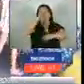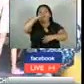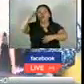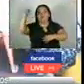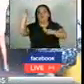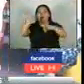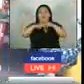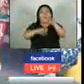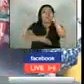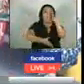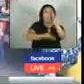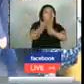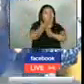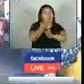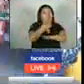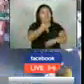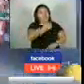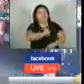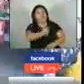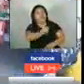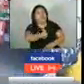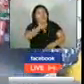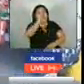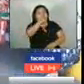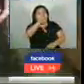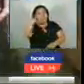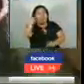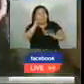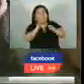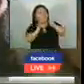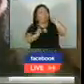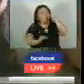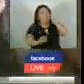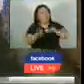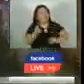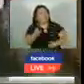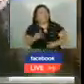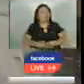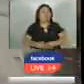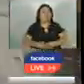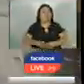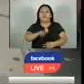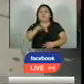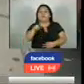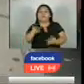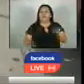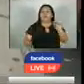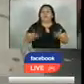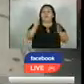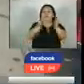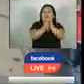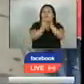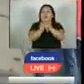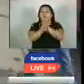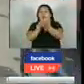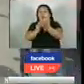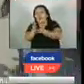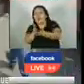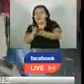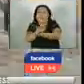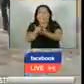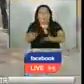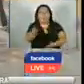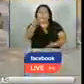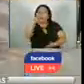precios afecta más a los grupos de países económicamente vulnerables y les puede causar problemas de acceso a los